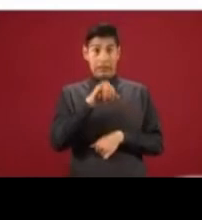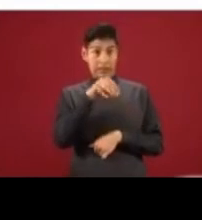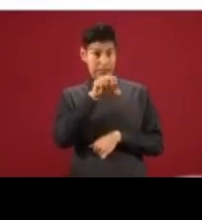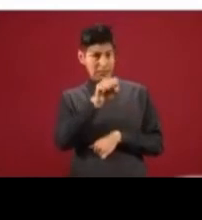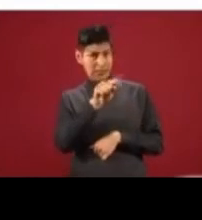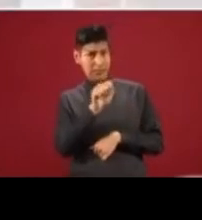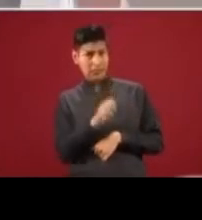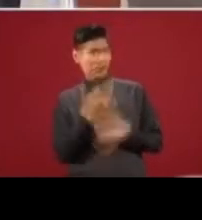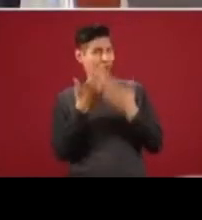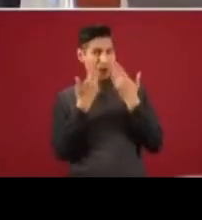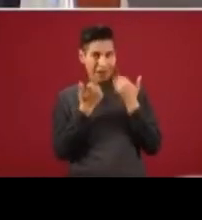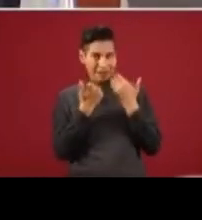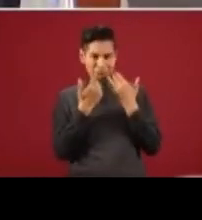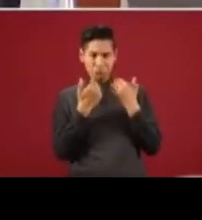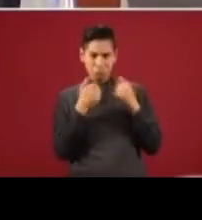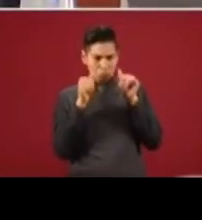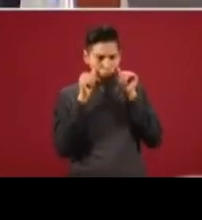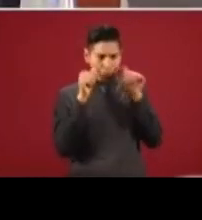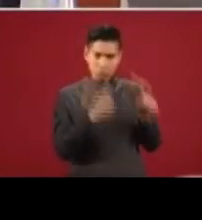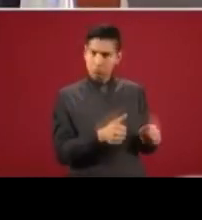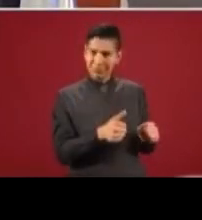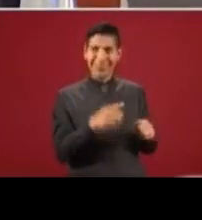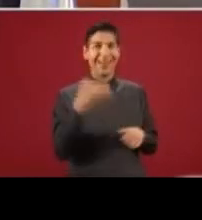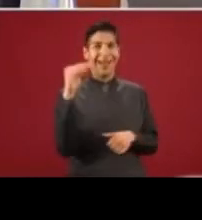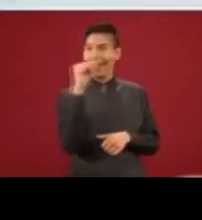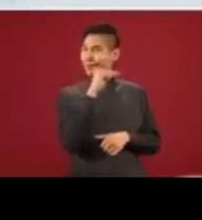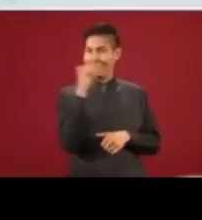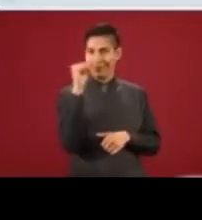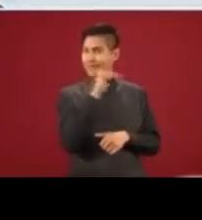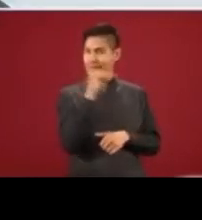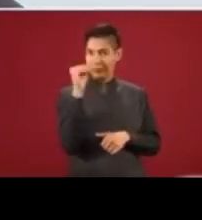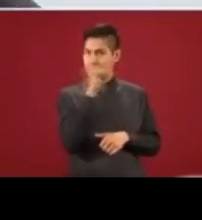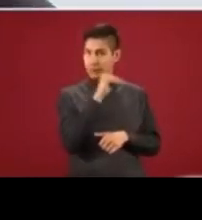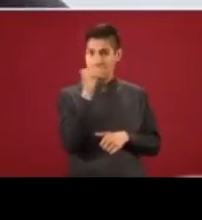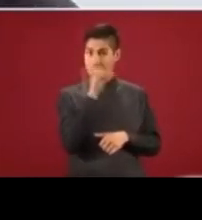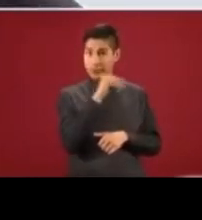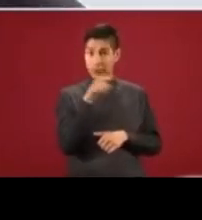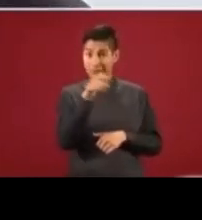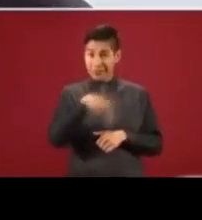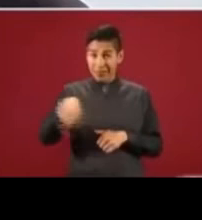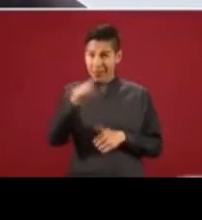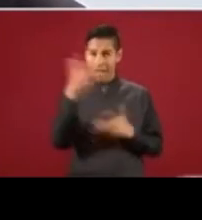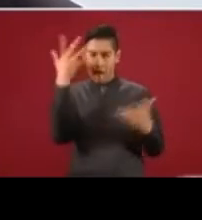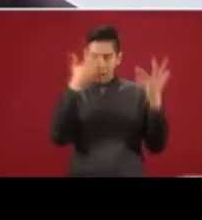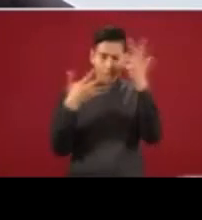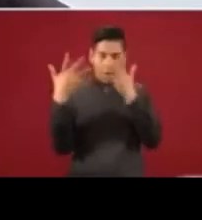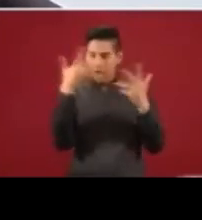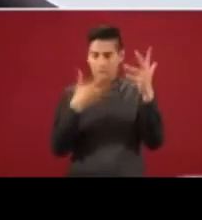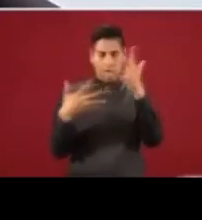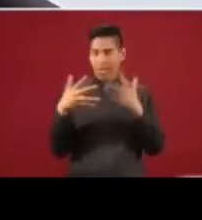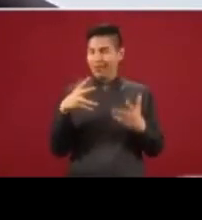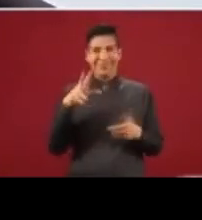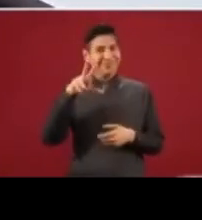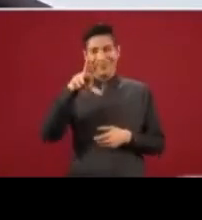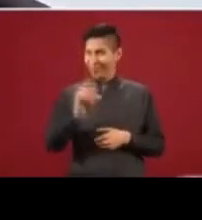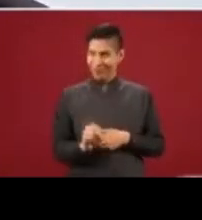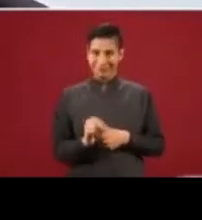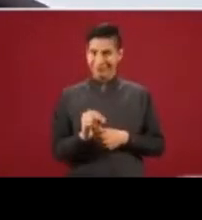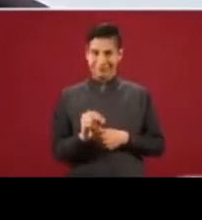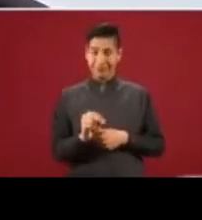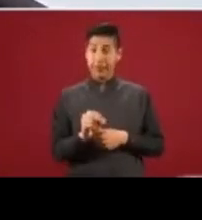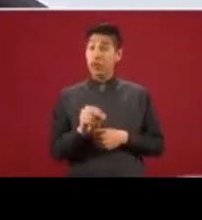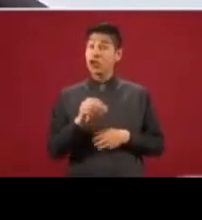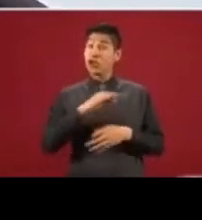gratuita. Que no haya confusión, toda la atención médica para las personas sin seguridad social será